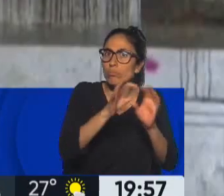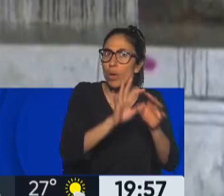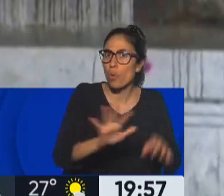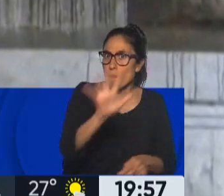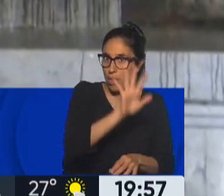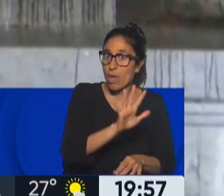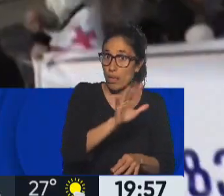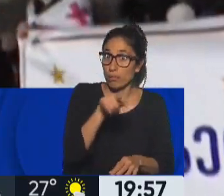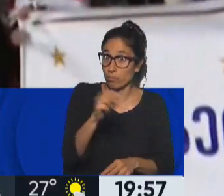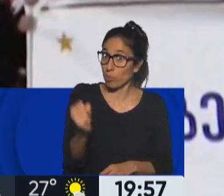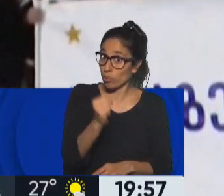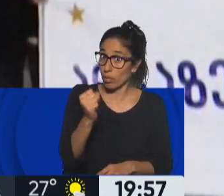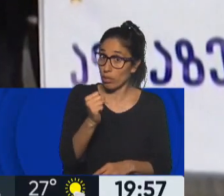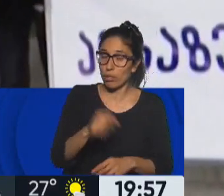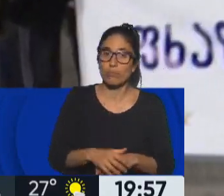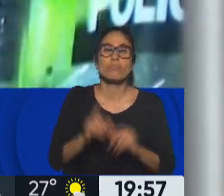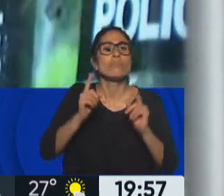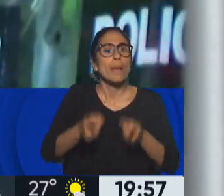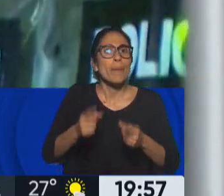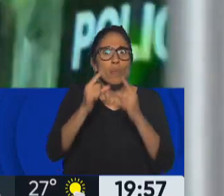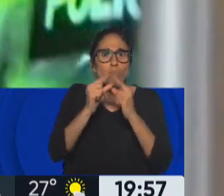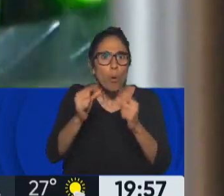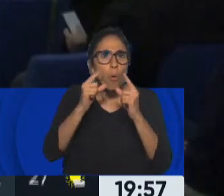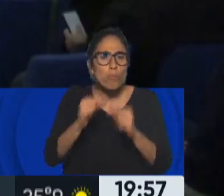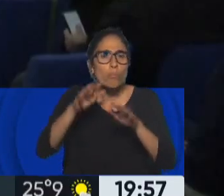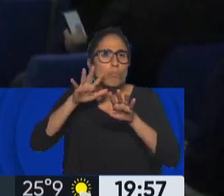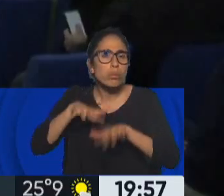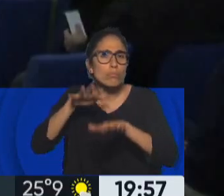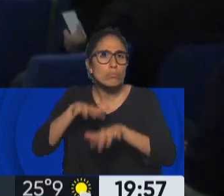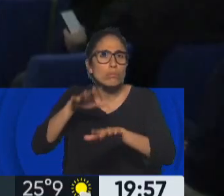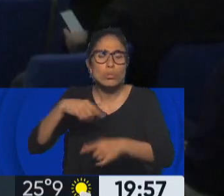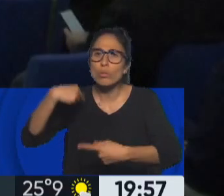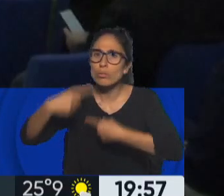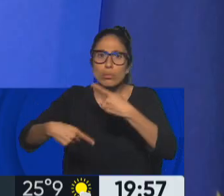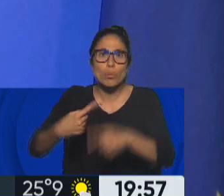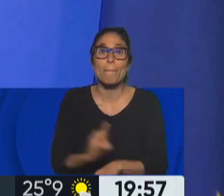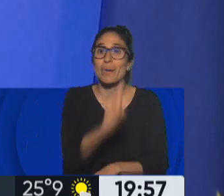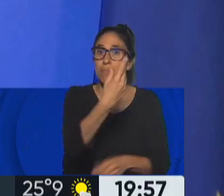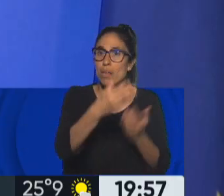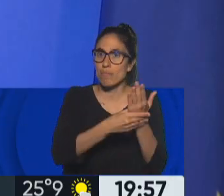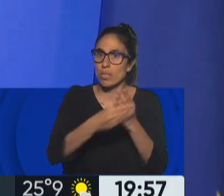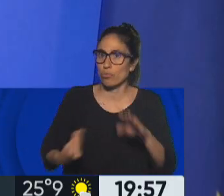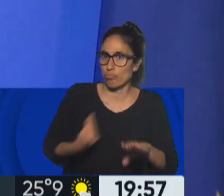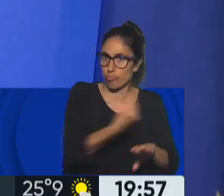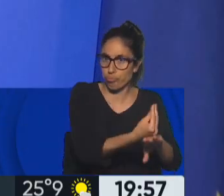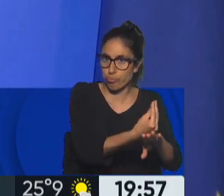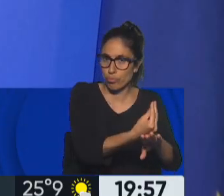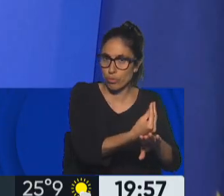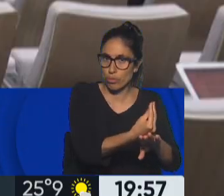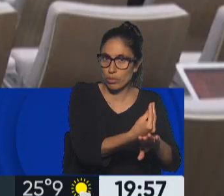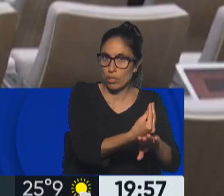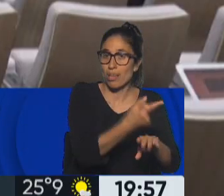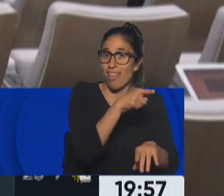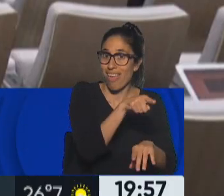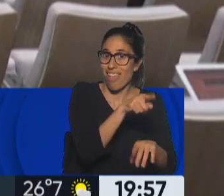así es, y con que las protestas continúan, claro, ¿no? Al día de hoy, después del anuncio del primer ministro de que no iba a continuar con